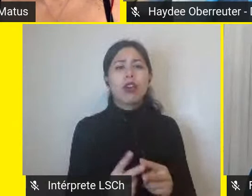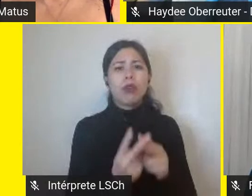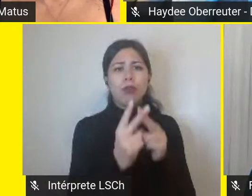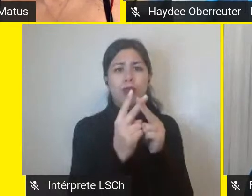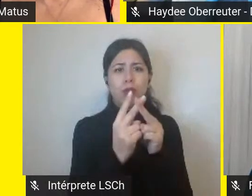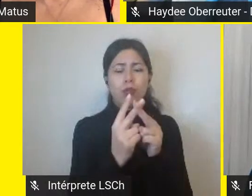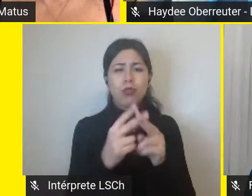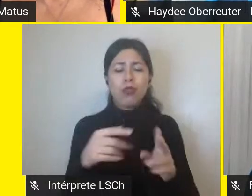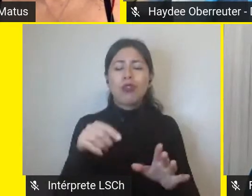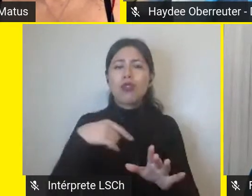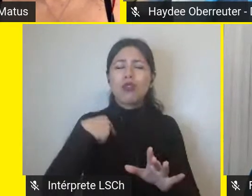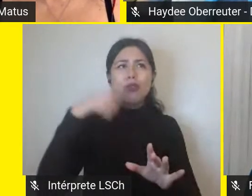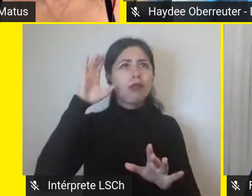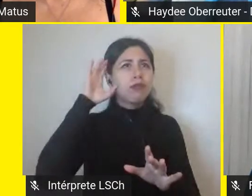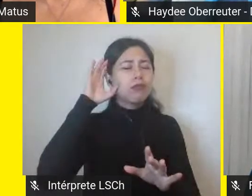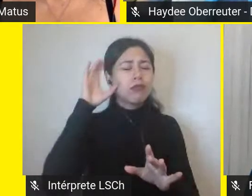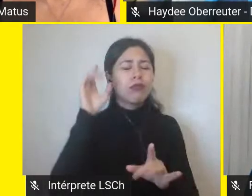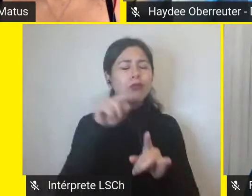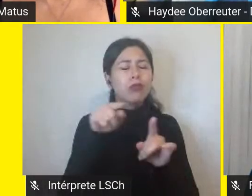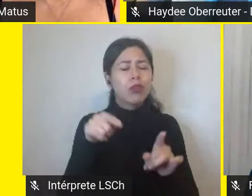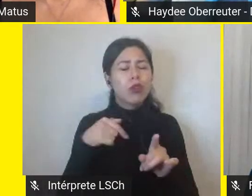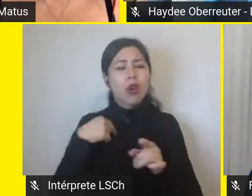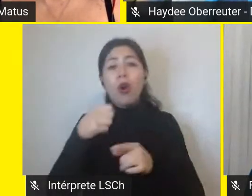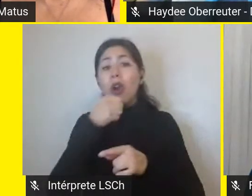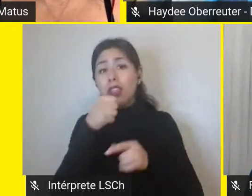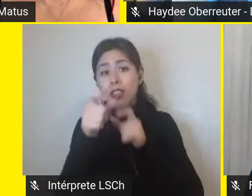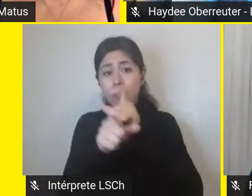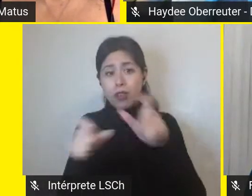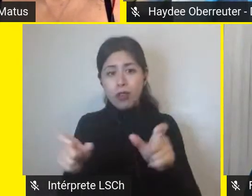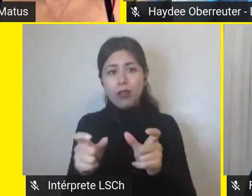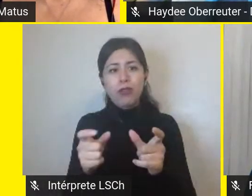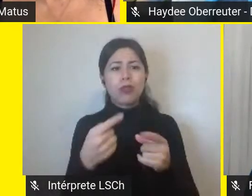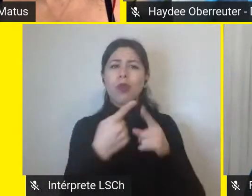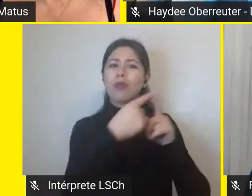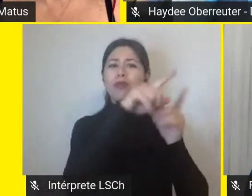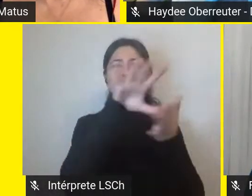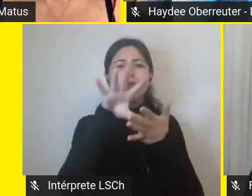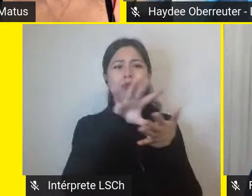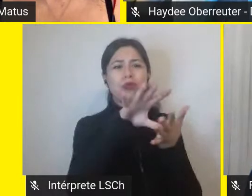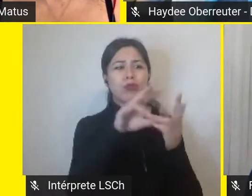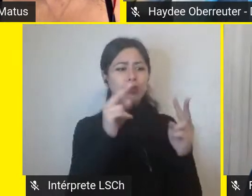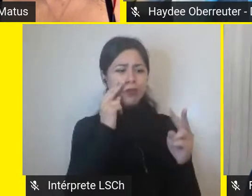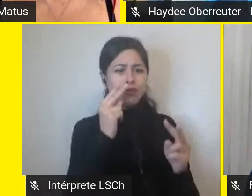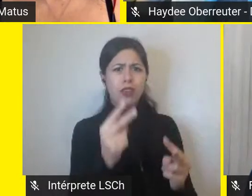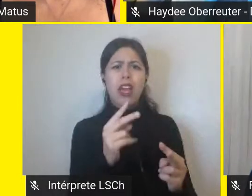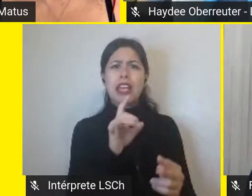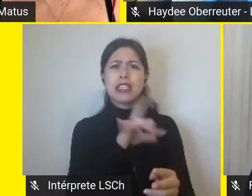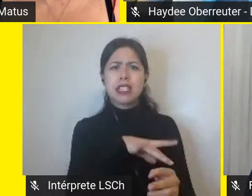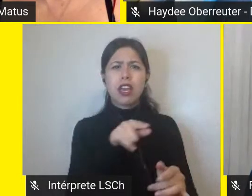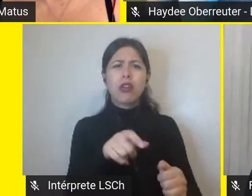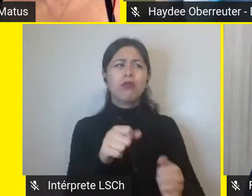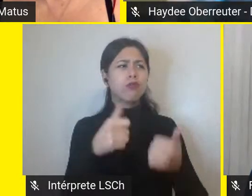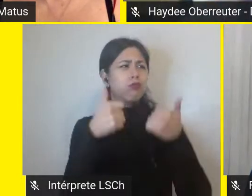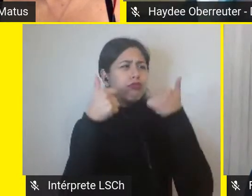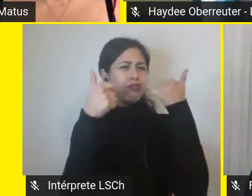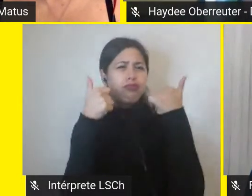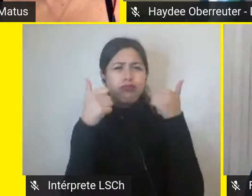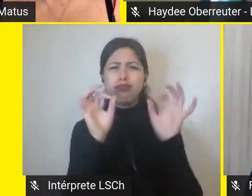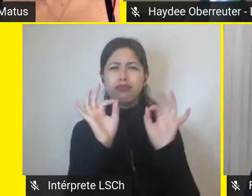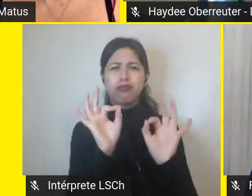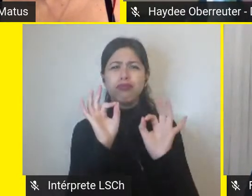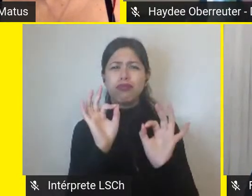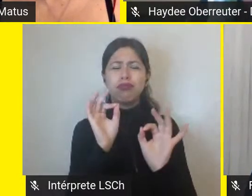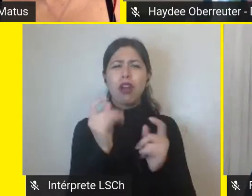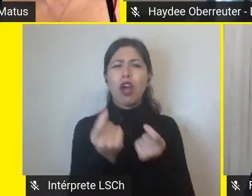¿Saben? Yo los escucho cuando entrevisto a mucha gente que de afuera veía a Chile como un país exitoso, económicamente